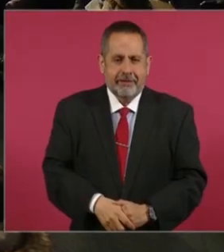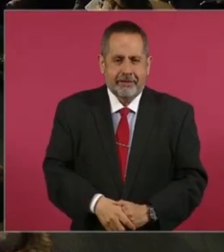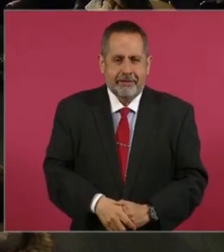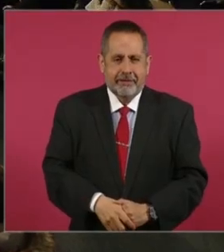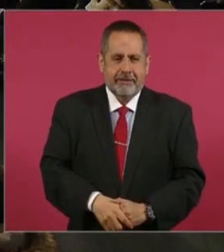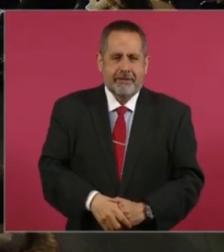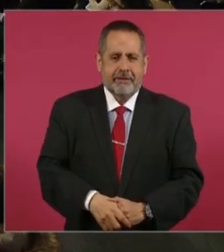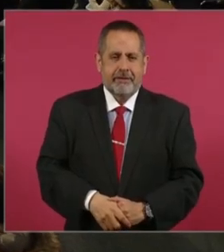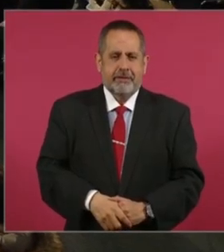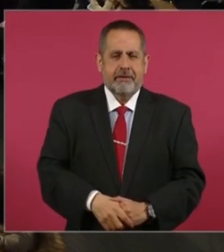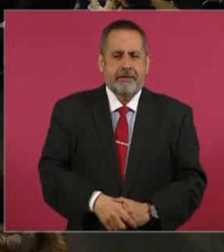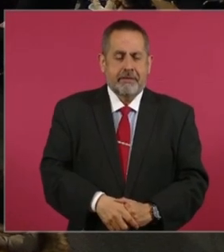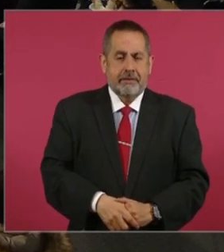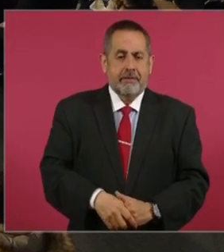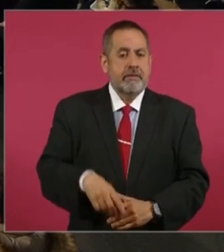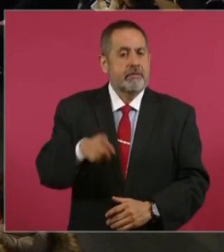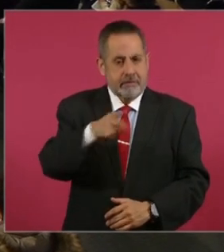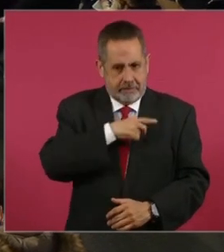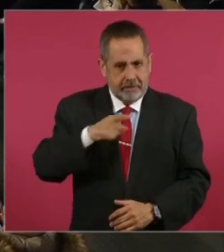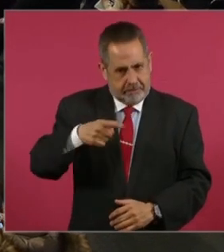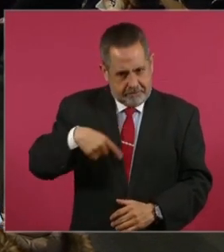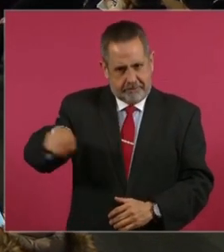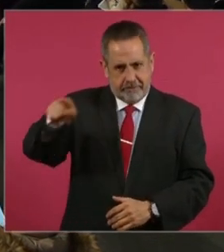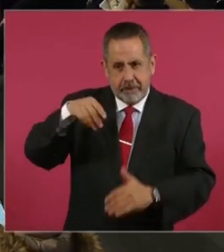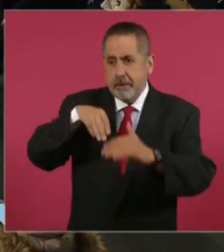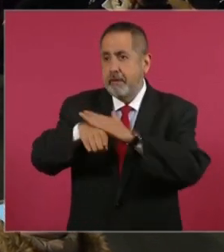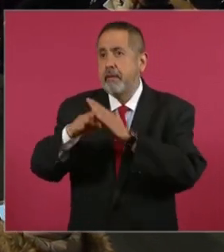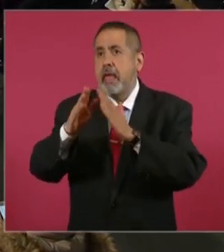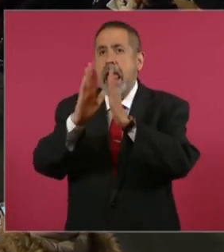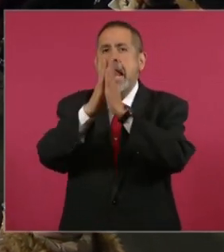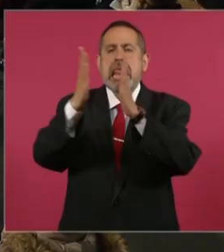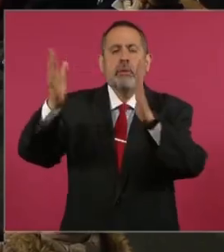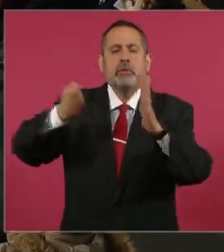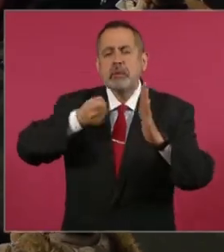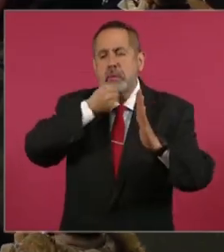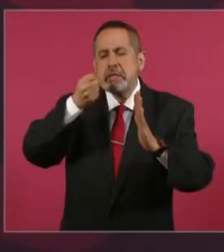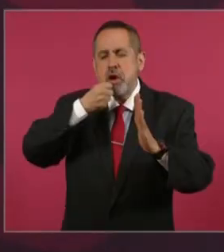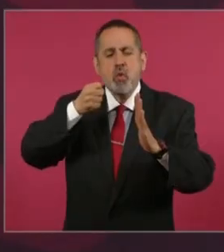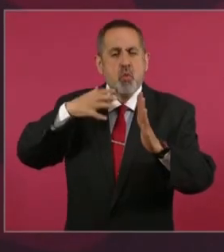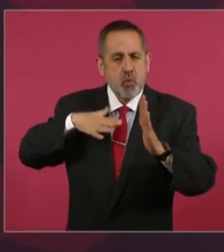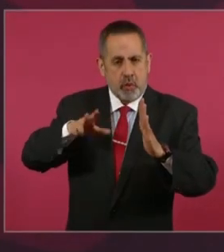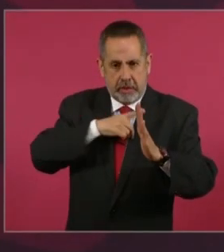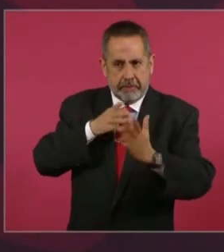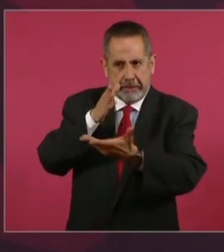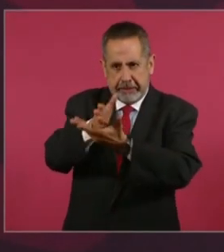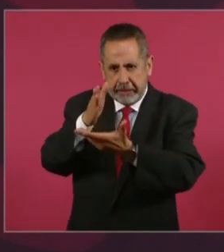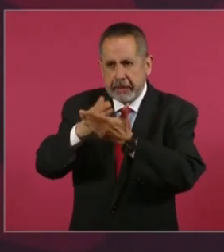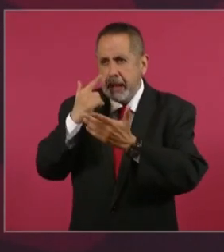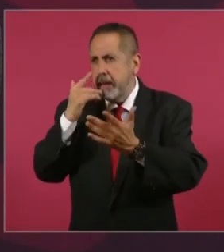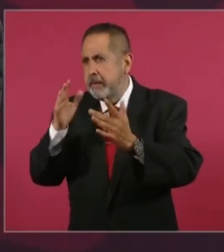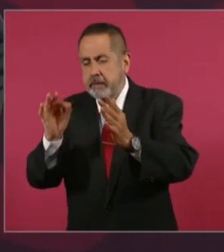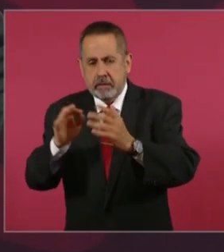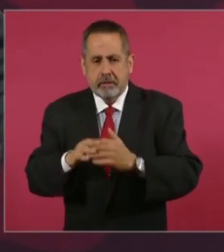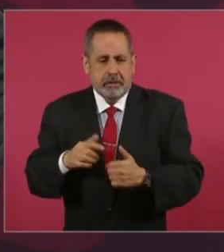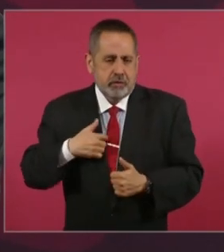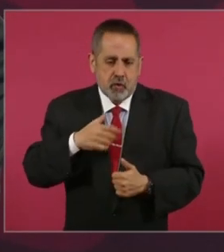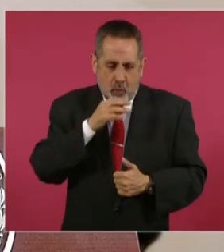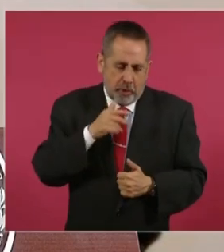hay que ir de vez en cuando, no hay que dejar de ir, yo no puedo,